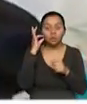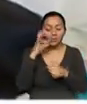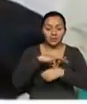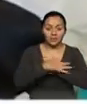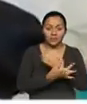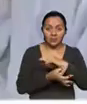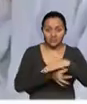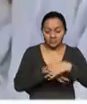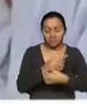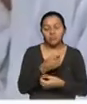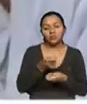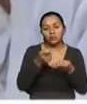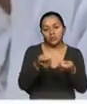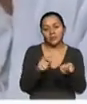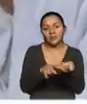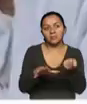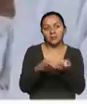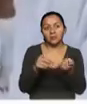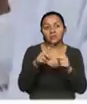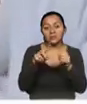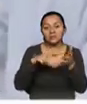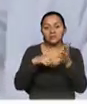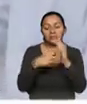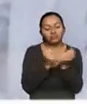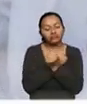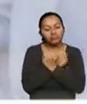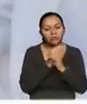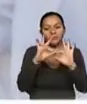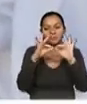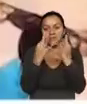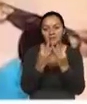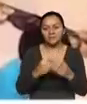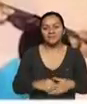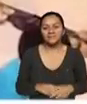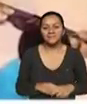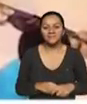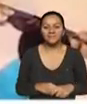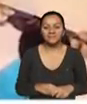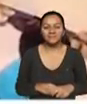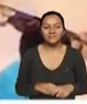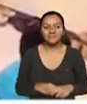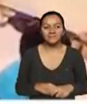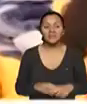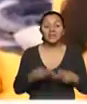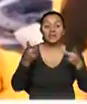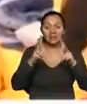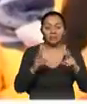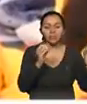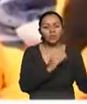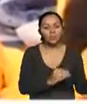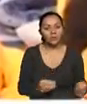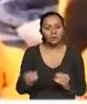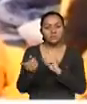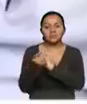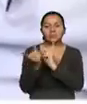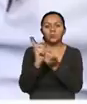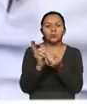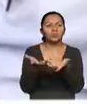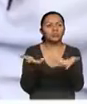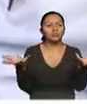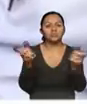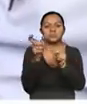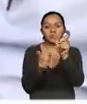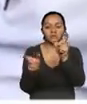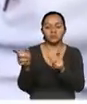muñecas el hilo sagrado que representa el cariño que se profesan. Pero también se organizan encuentros multitudinarios